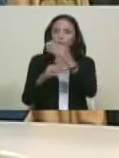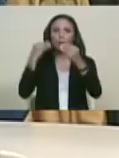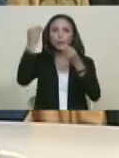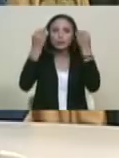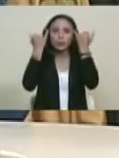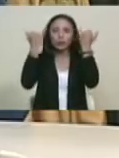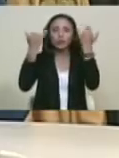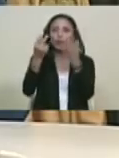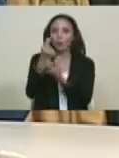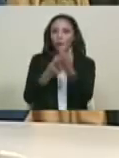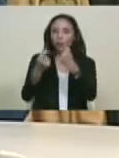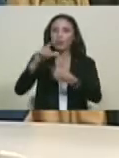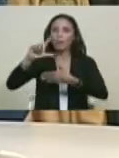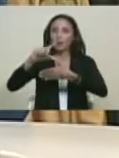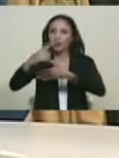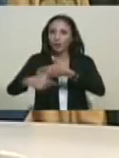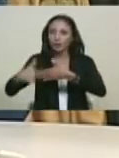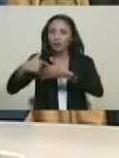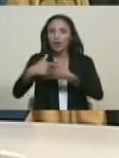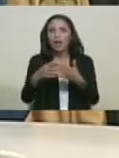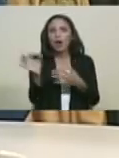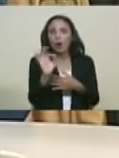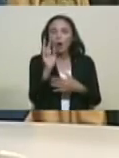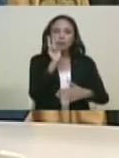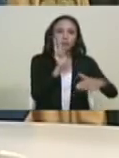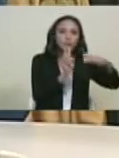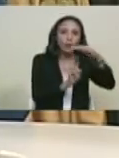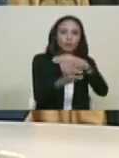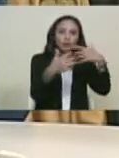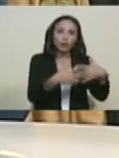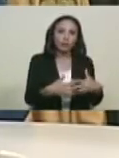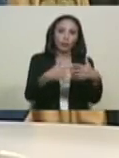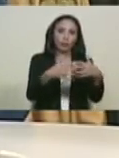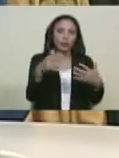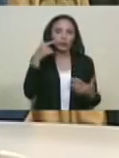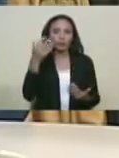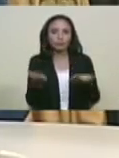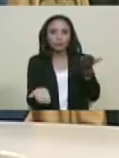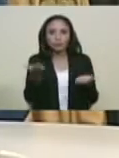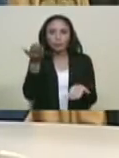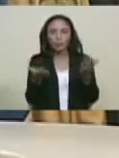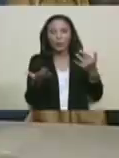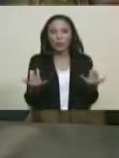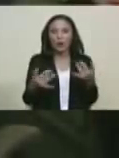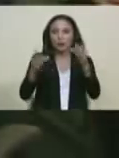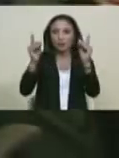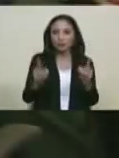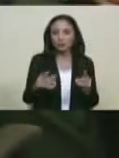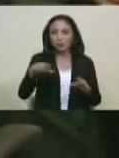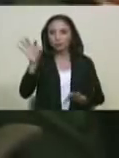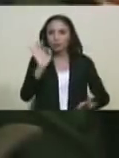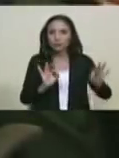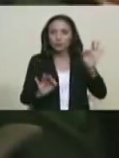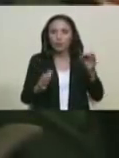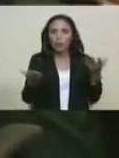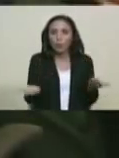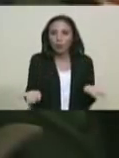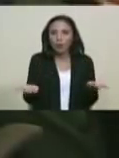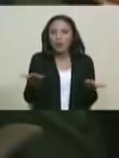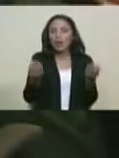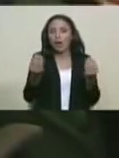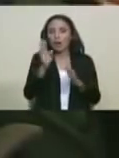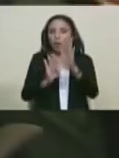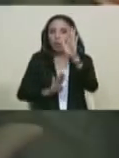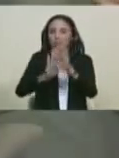económico latinoamericano para seguir sosteniendo el camino del desarrollo